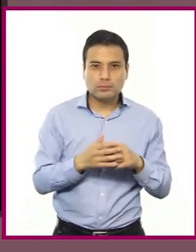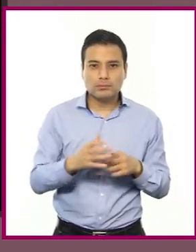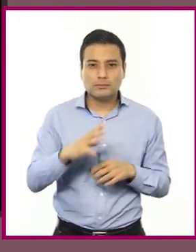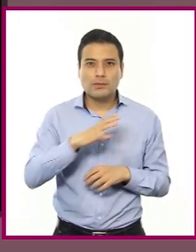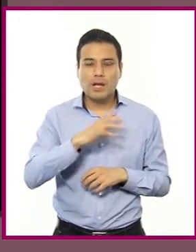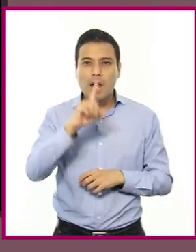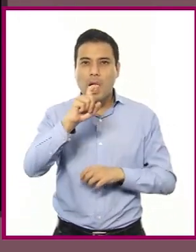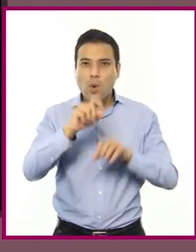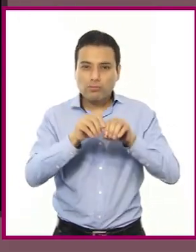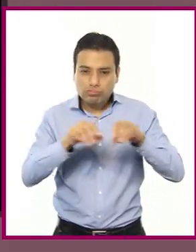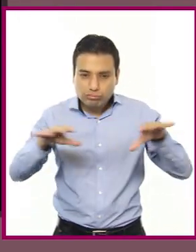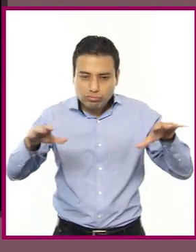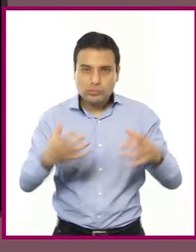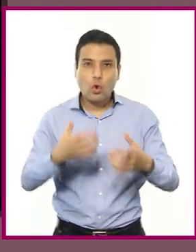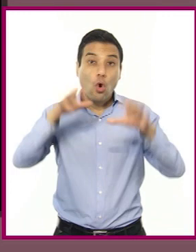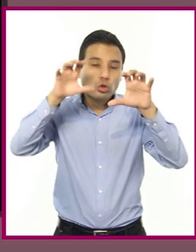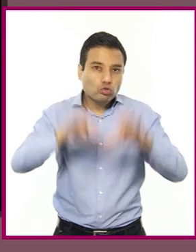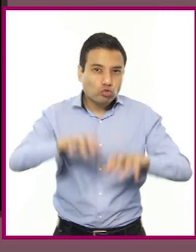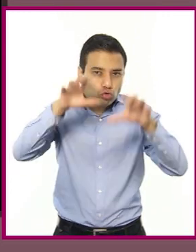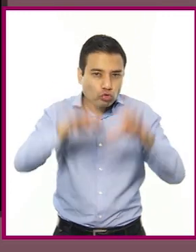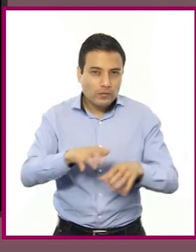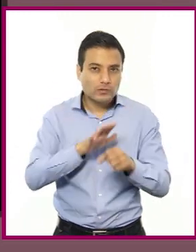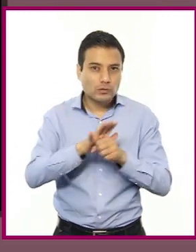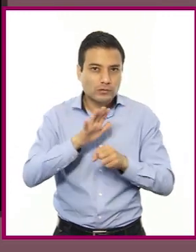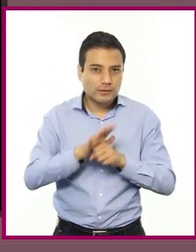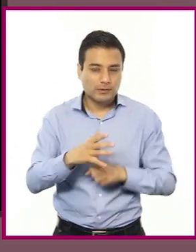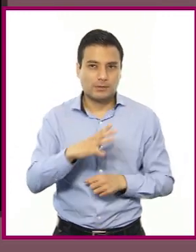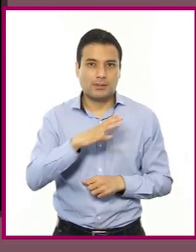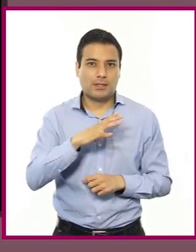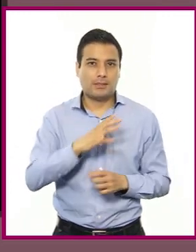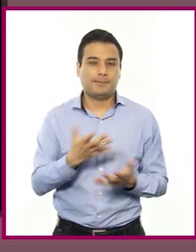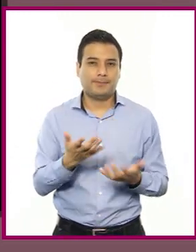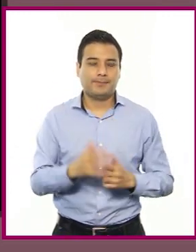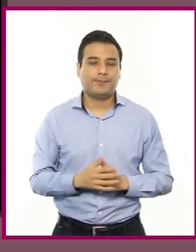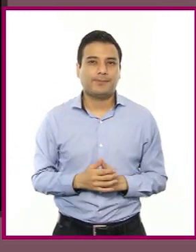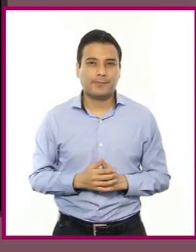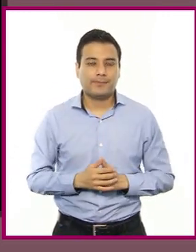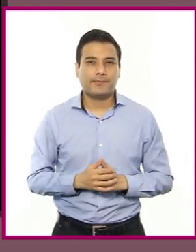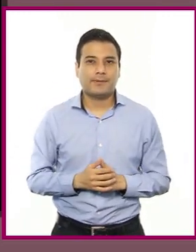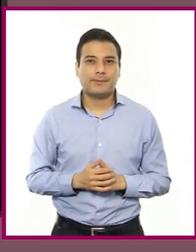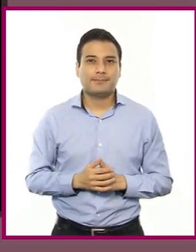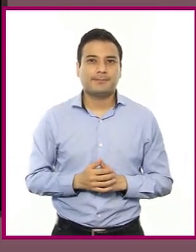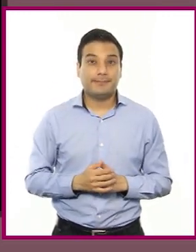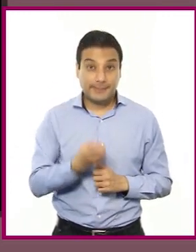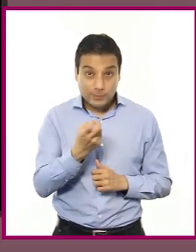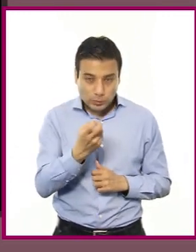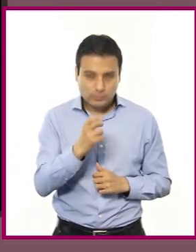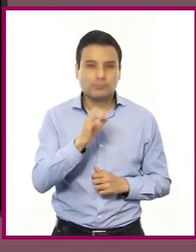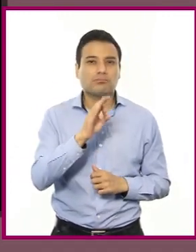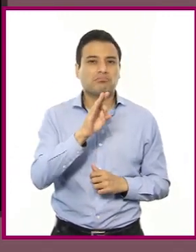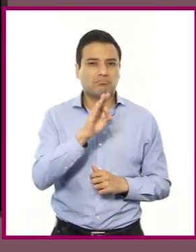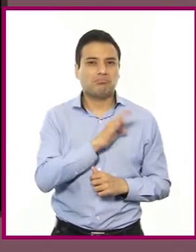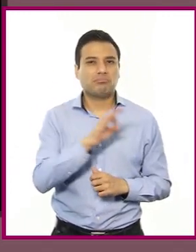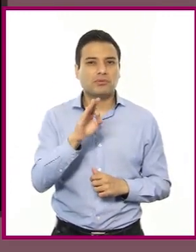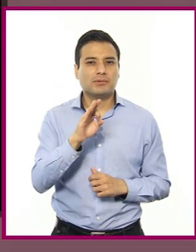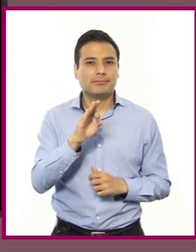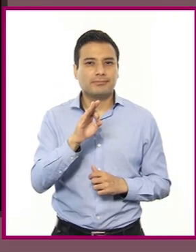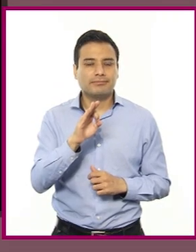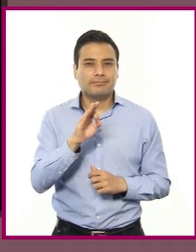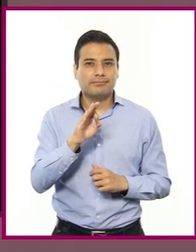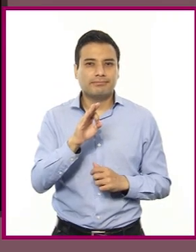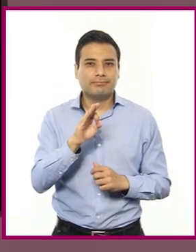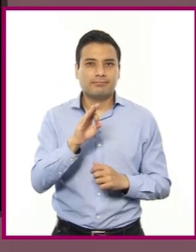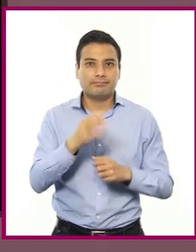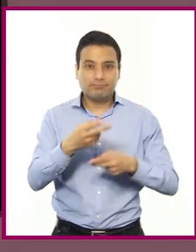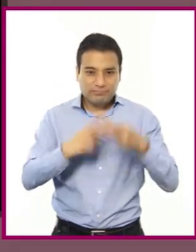por lo menos temporadas de lluvia suficientes y que en este sentido puedes mejorar significativamente la